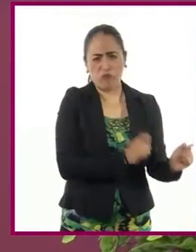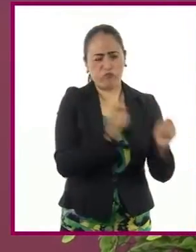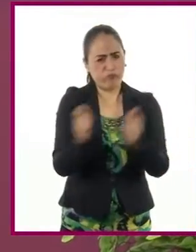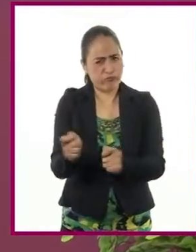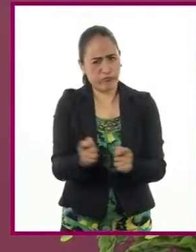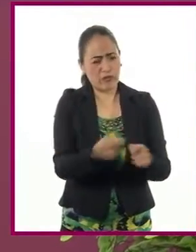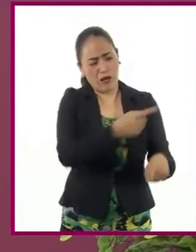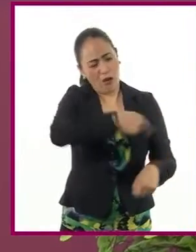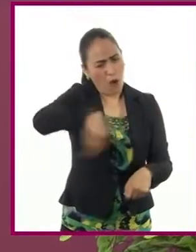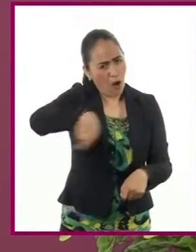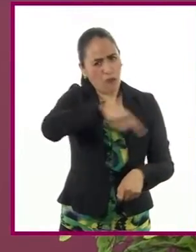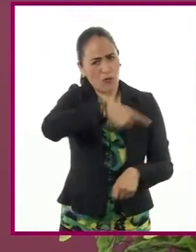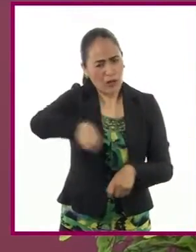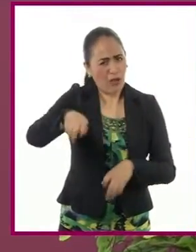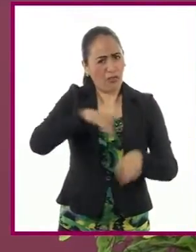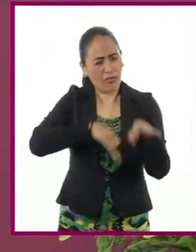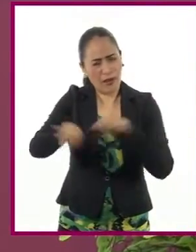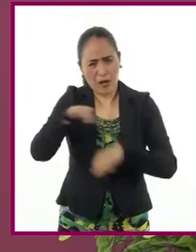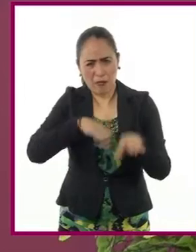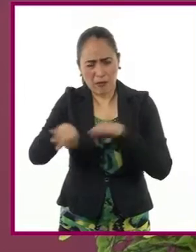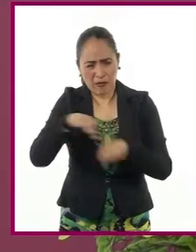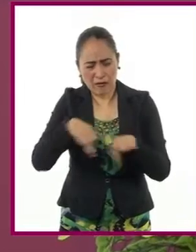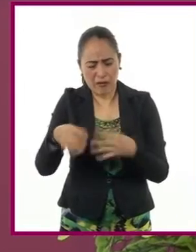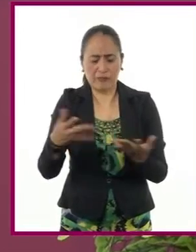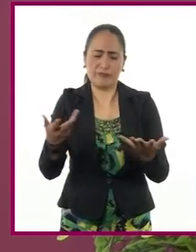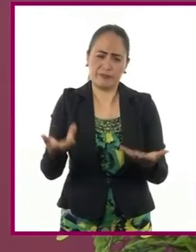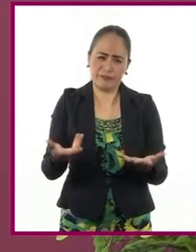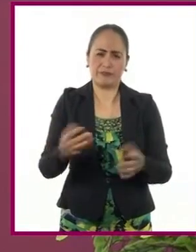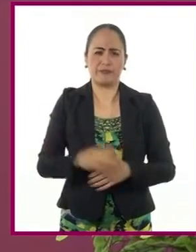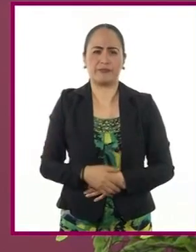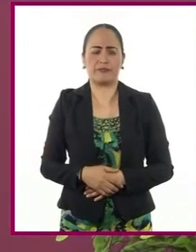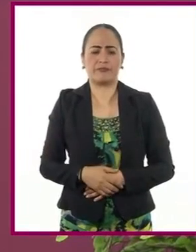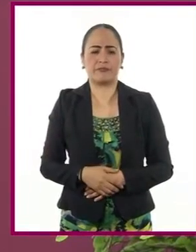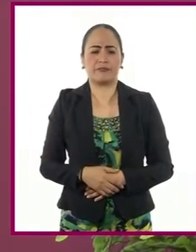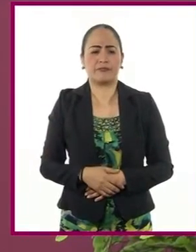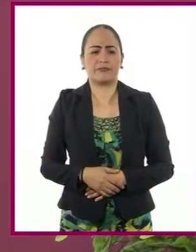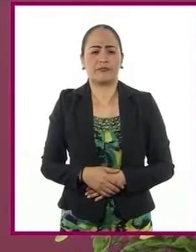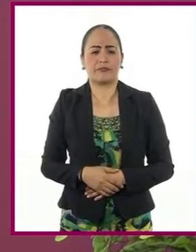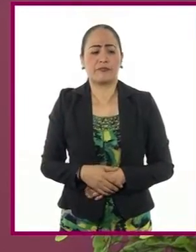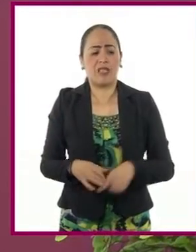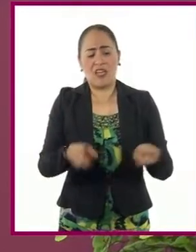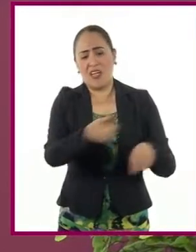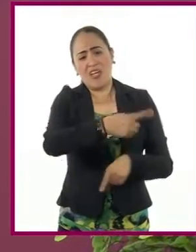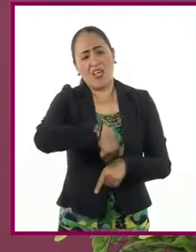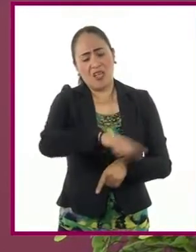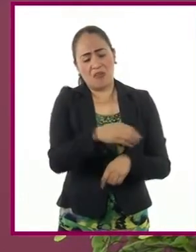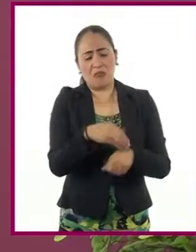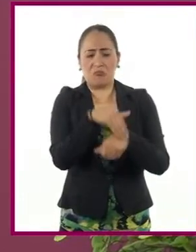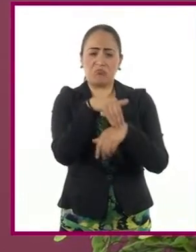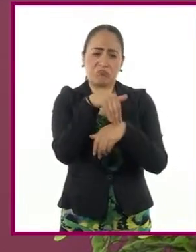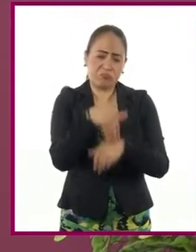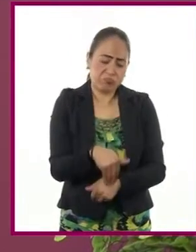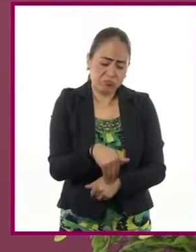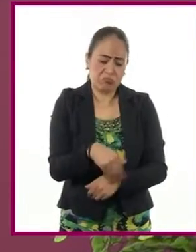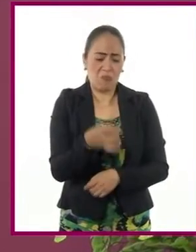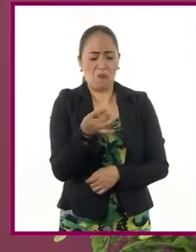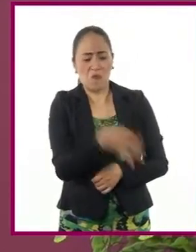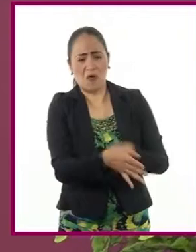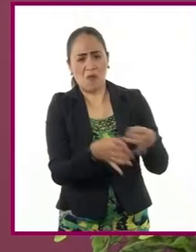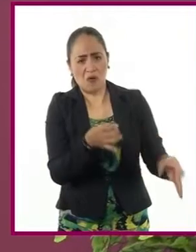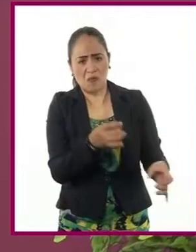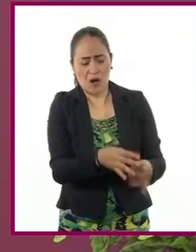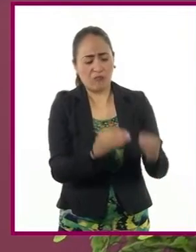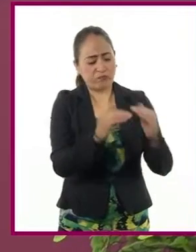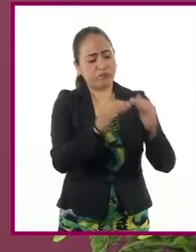los indígenas, el instrumento mediante el cual quedaron definitivamente conquistados y que garantizó su